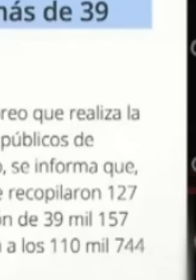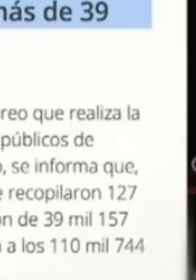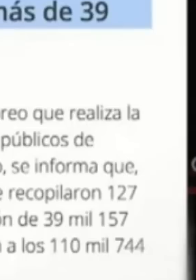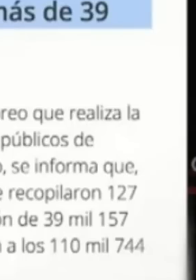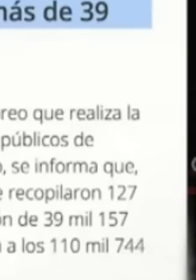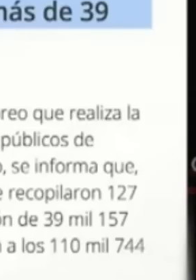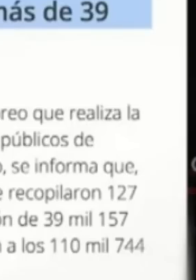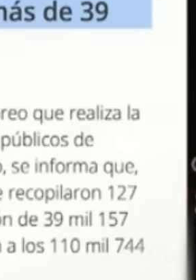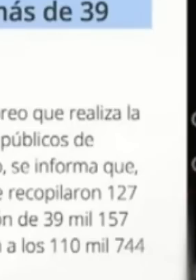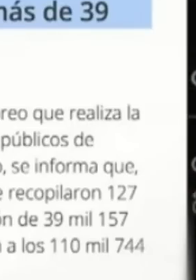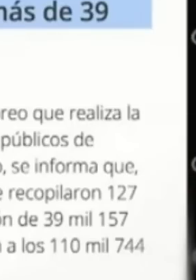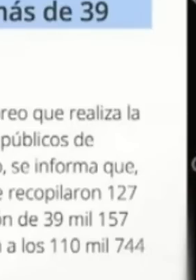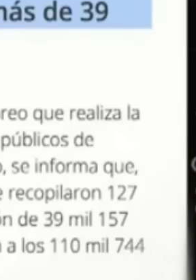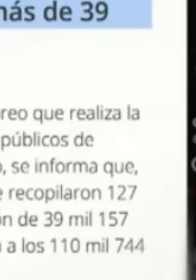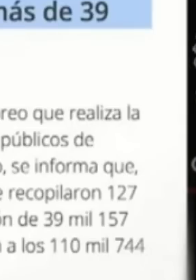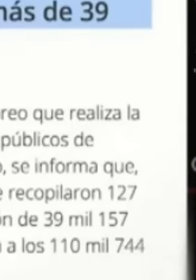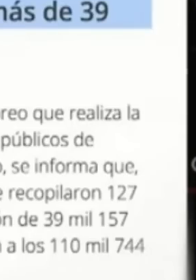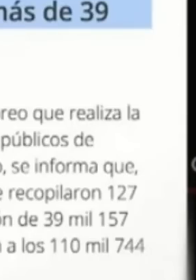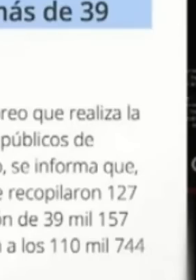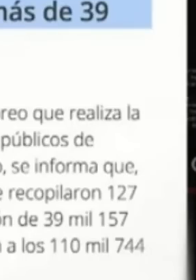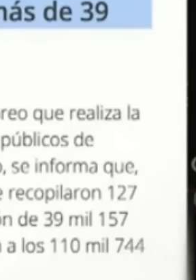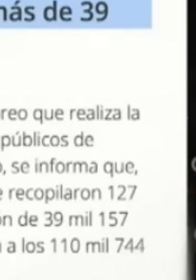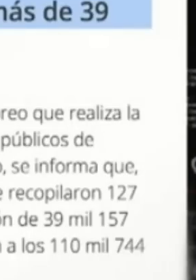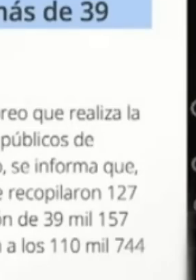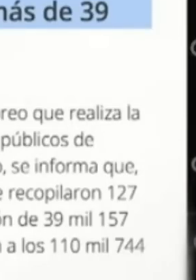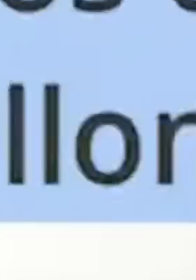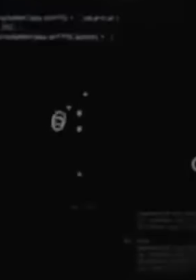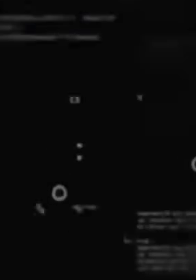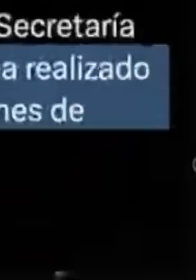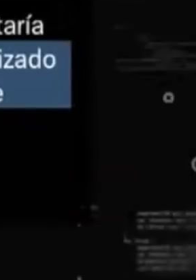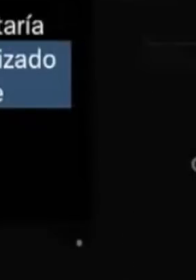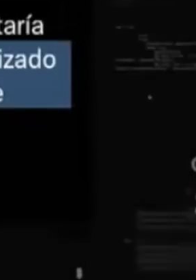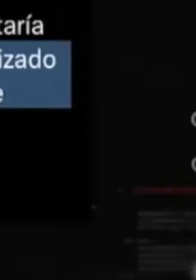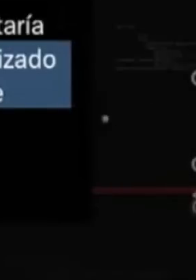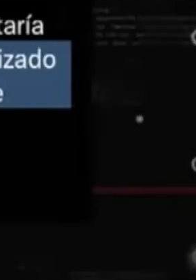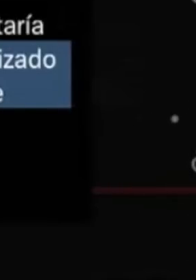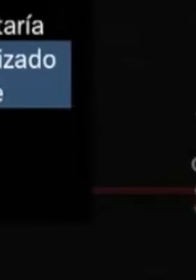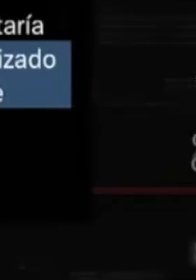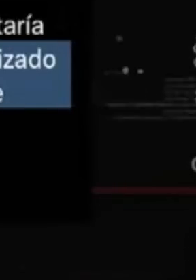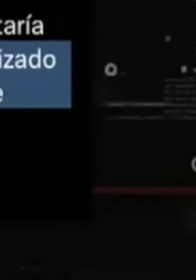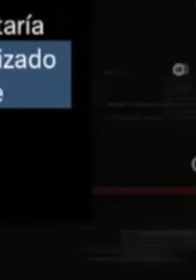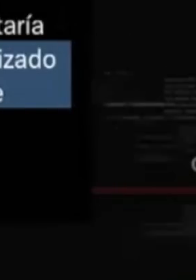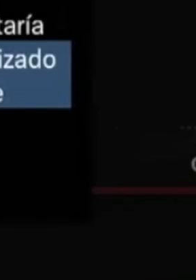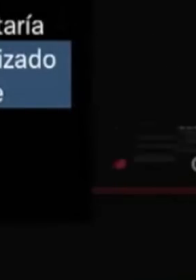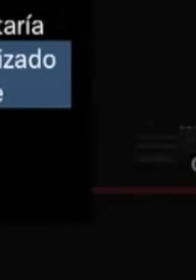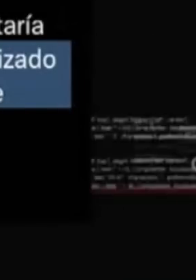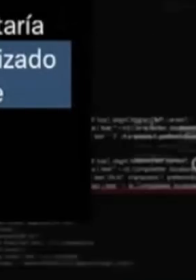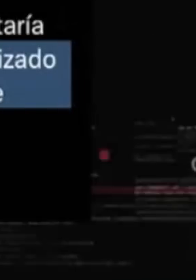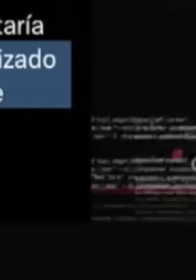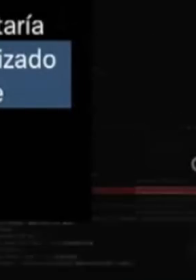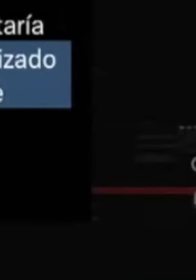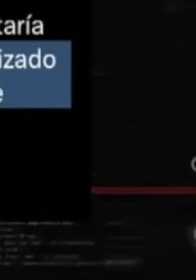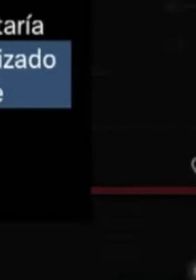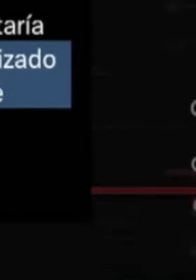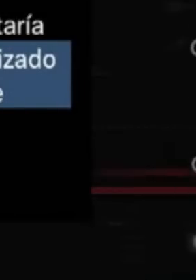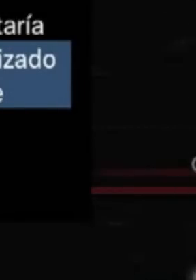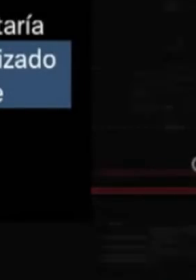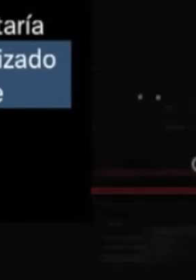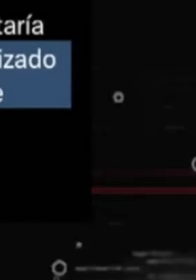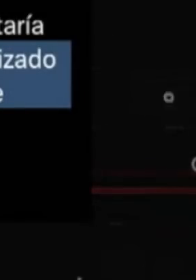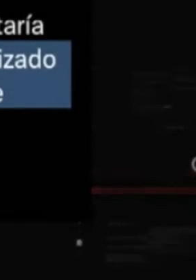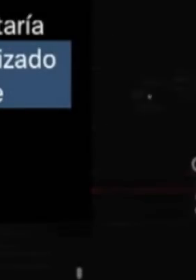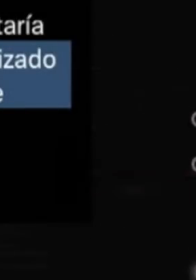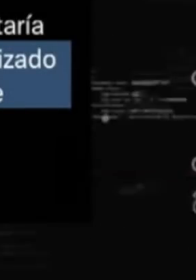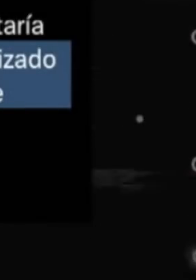campaña de miedo en la Bolsa de Valores, donde dicen que se viene una devaluación y hasta le están llamando la devaluación